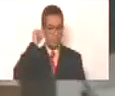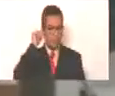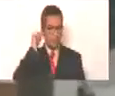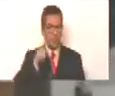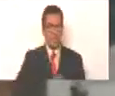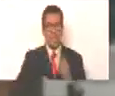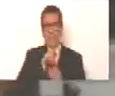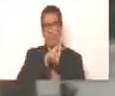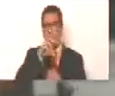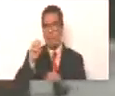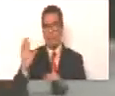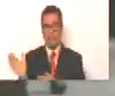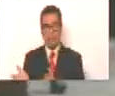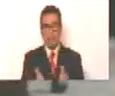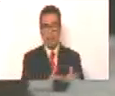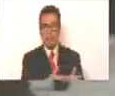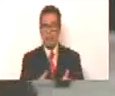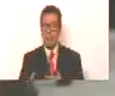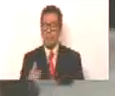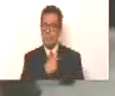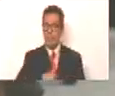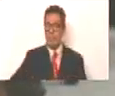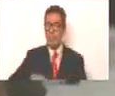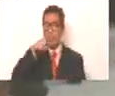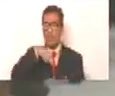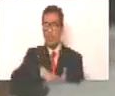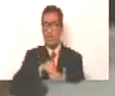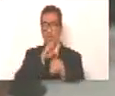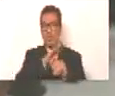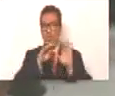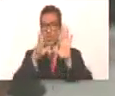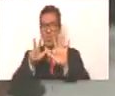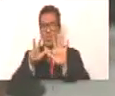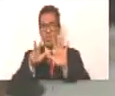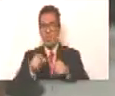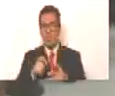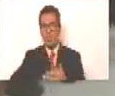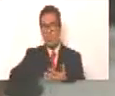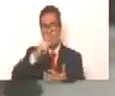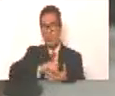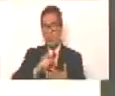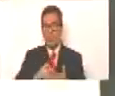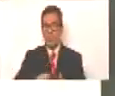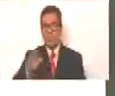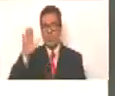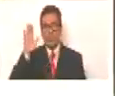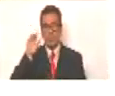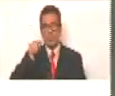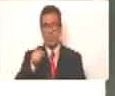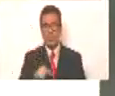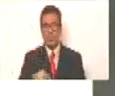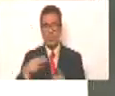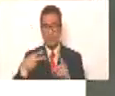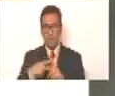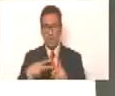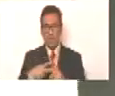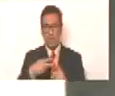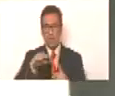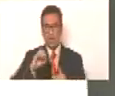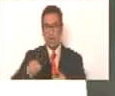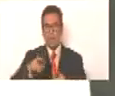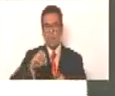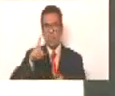marzo, presidente, de 1998, firmó un acta de compromiso en el Hotel El Conde con los pueblos indígenas.